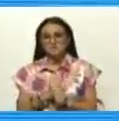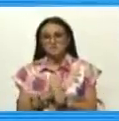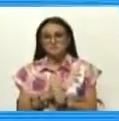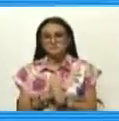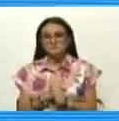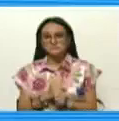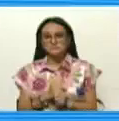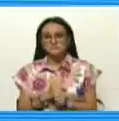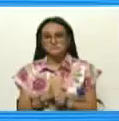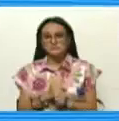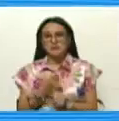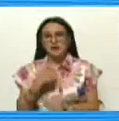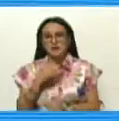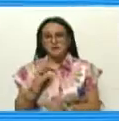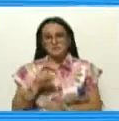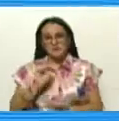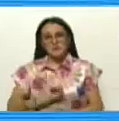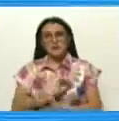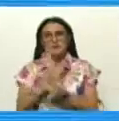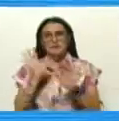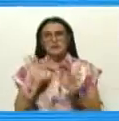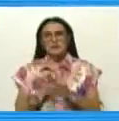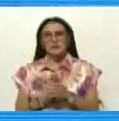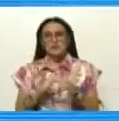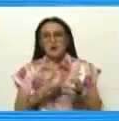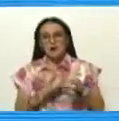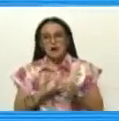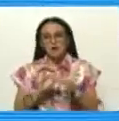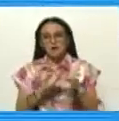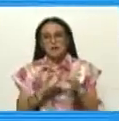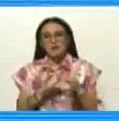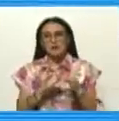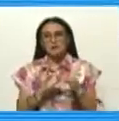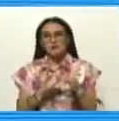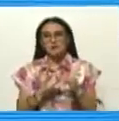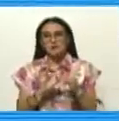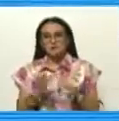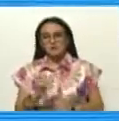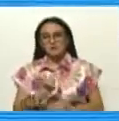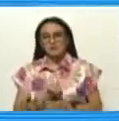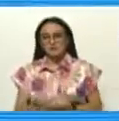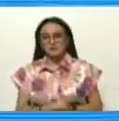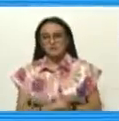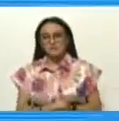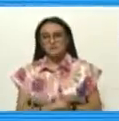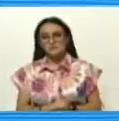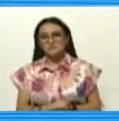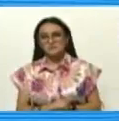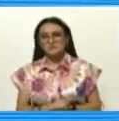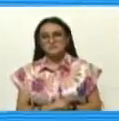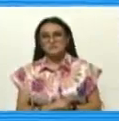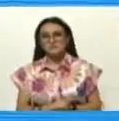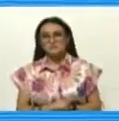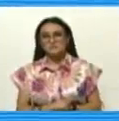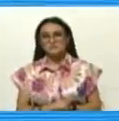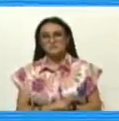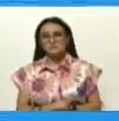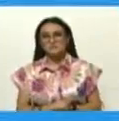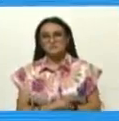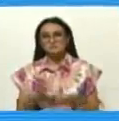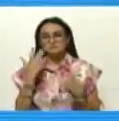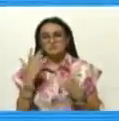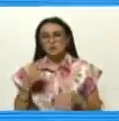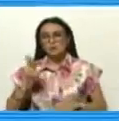Tenemos inclusive muy claro los aliados tácticos que debemos tener. Lo que no debemos nunca,